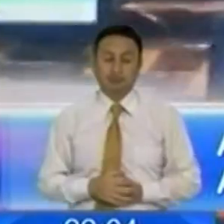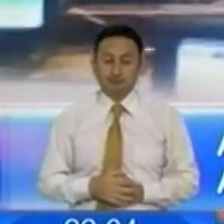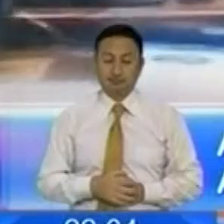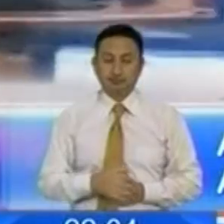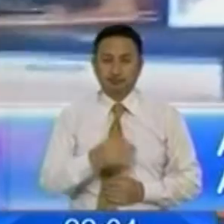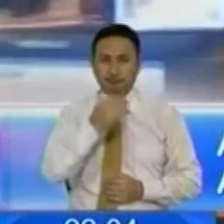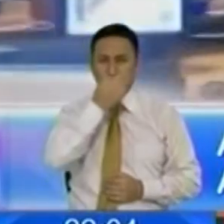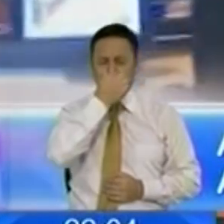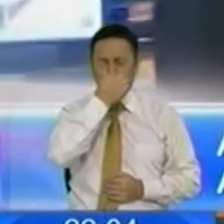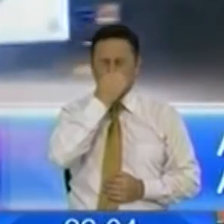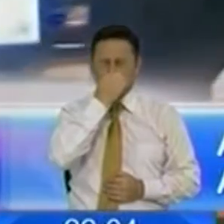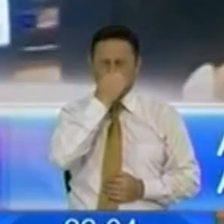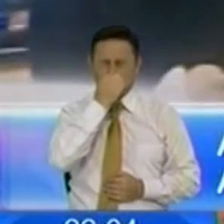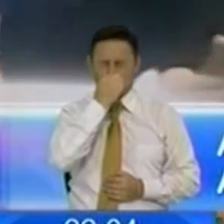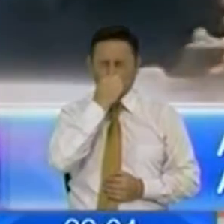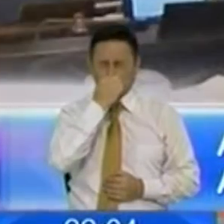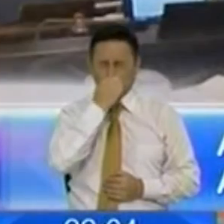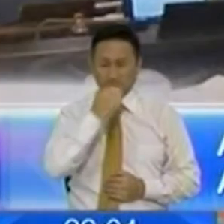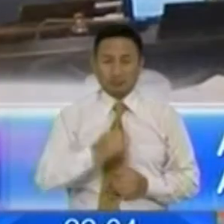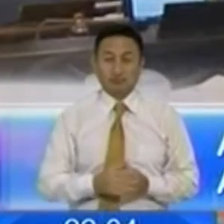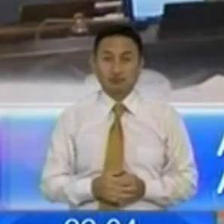informó Marilyn Jaramillo.